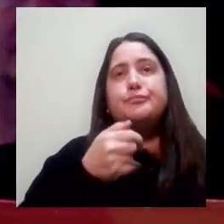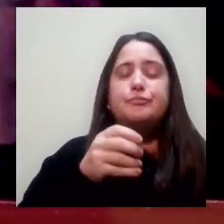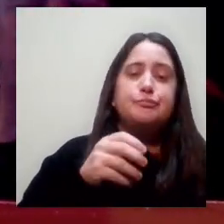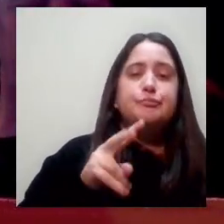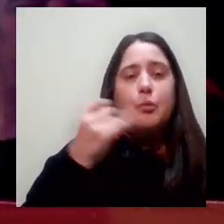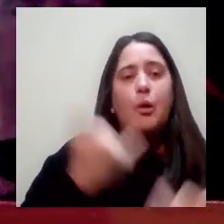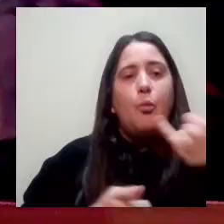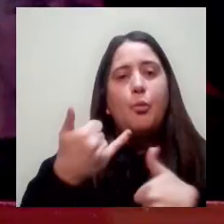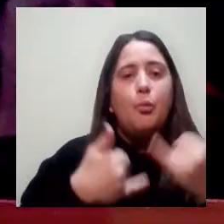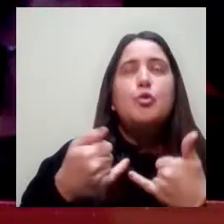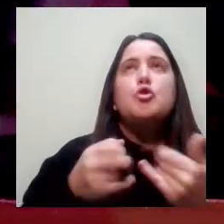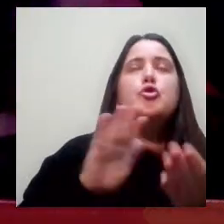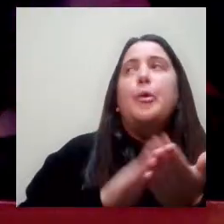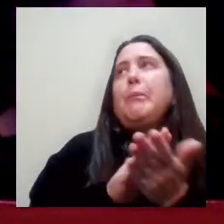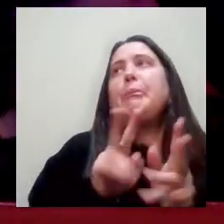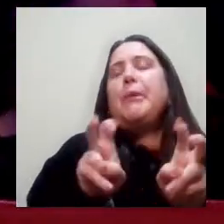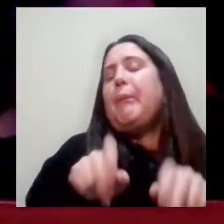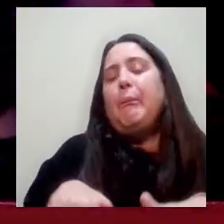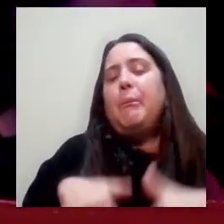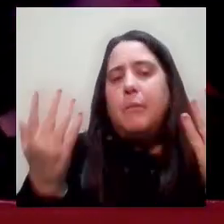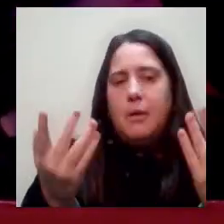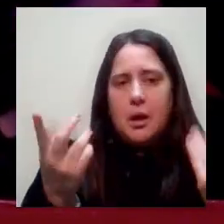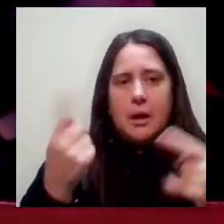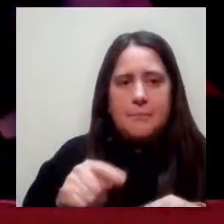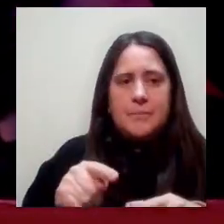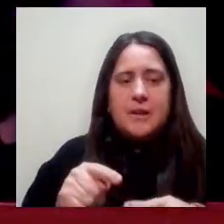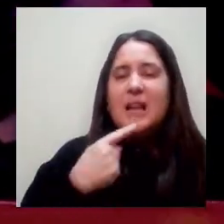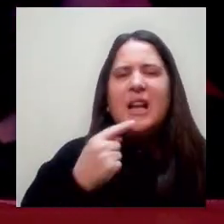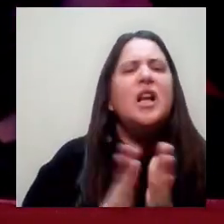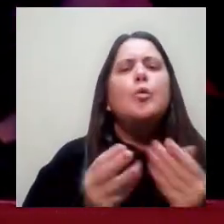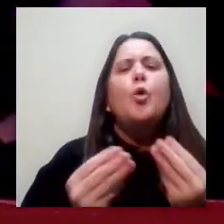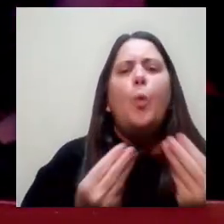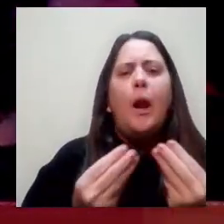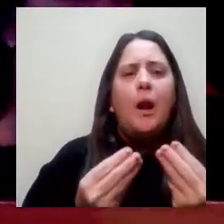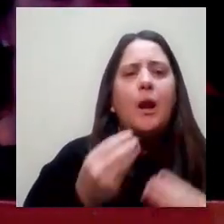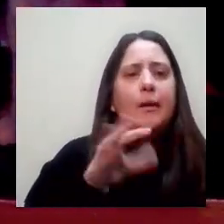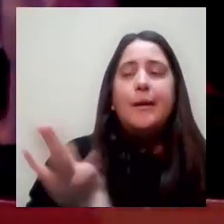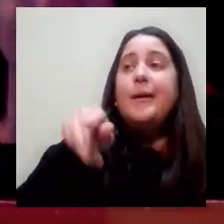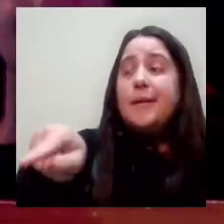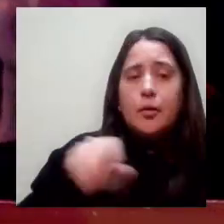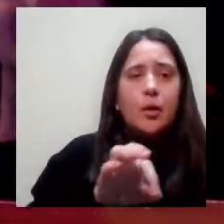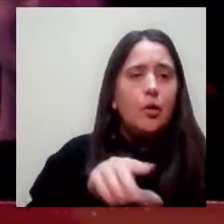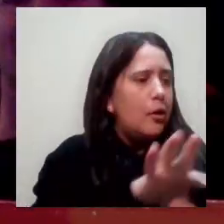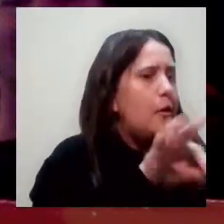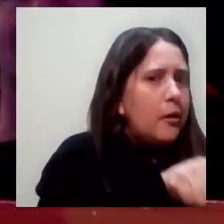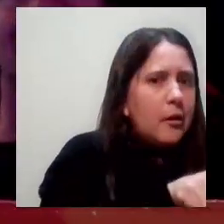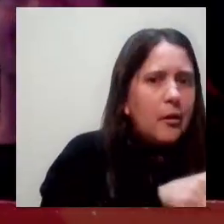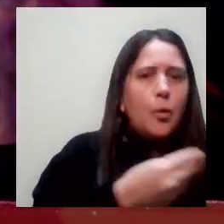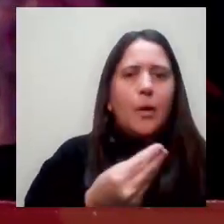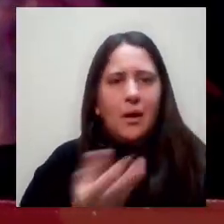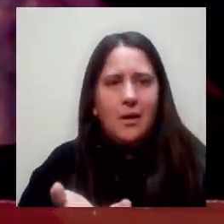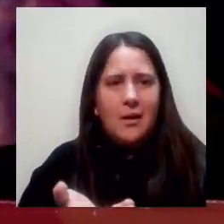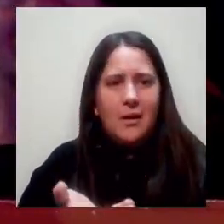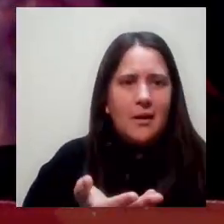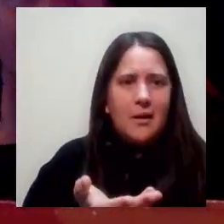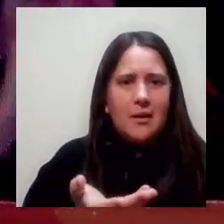ahora. Bueno, ¿en qué libro? ¿En el de los carpinchos? ¿En el cuento de los carpinchos? ¿O voy a ir a una